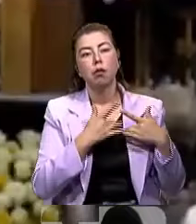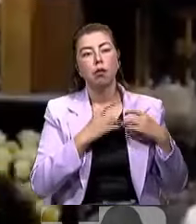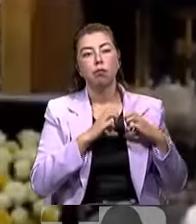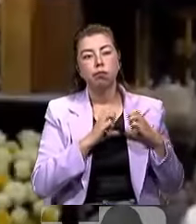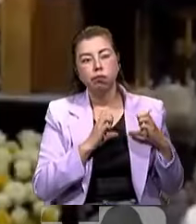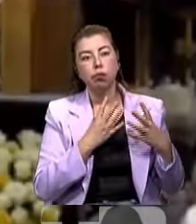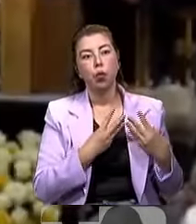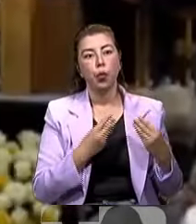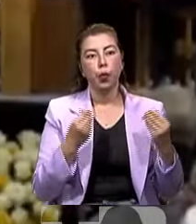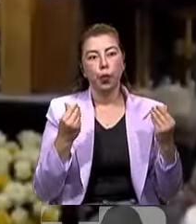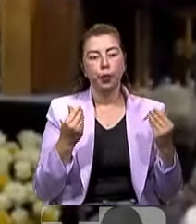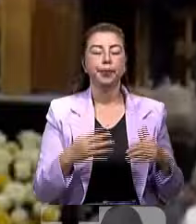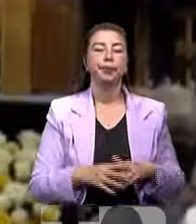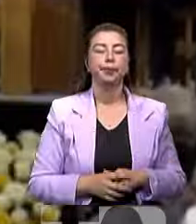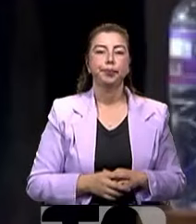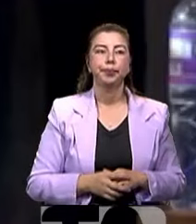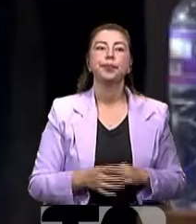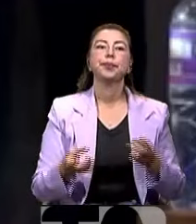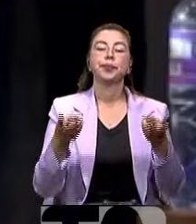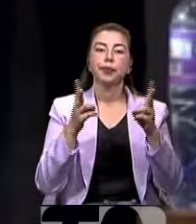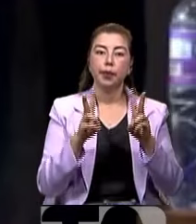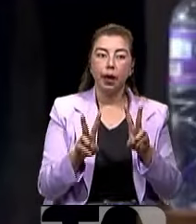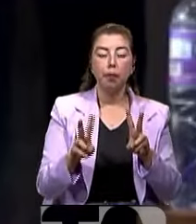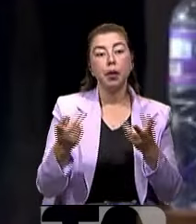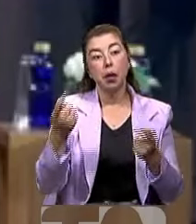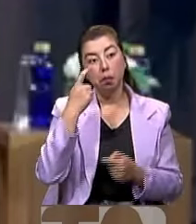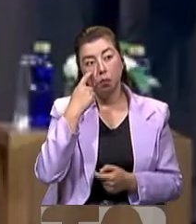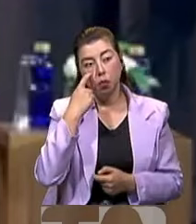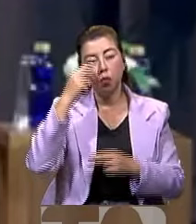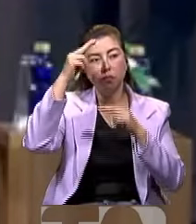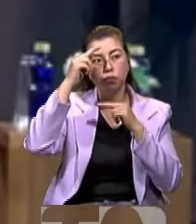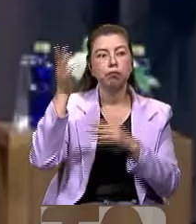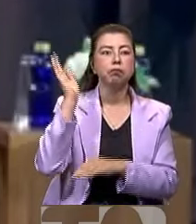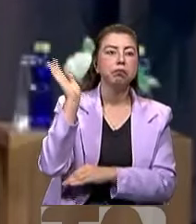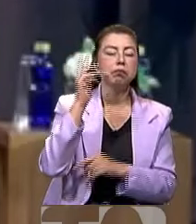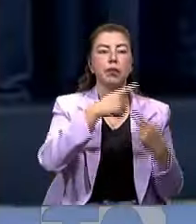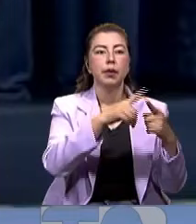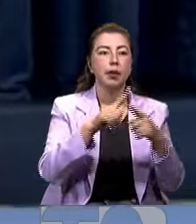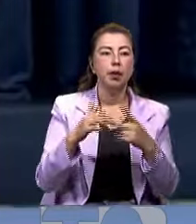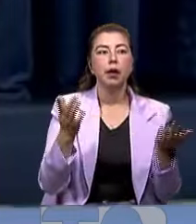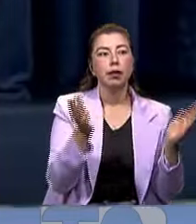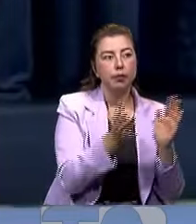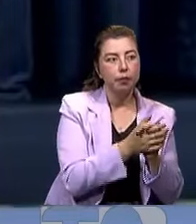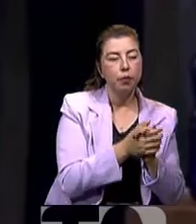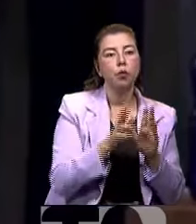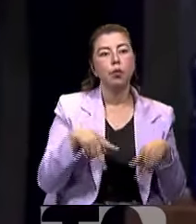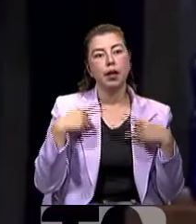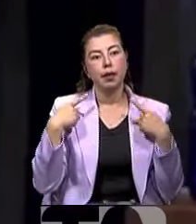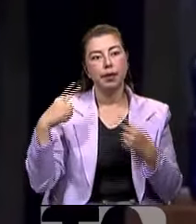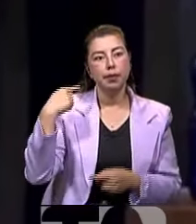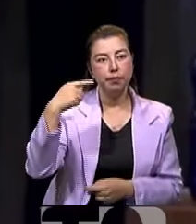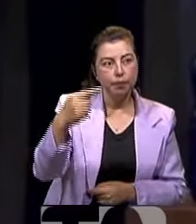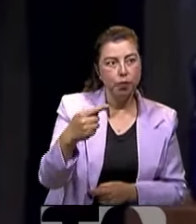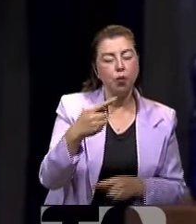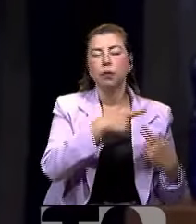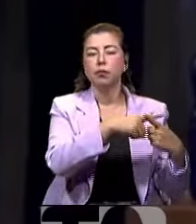humano. La jornada continuó con testimonios acerca de la sinodalidad en el sacerdocio, el matrimonio y la vida laica. No podemos